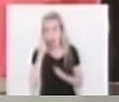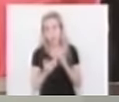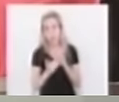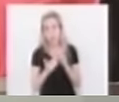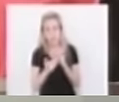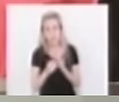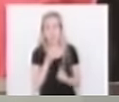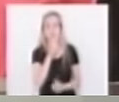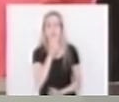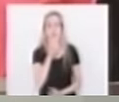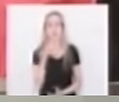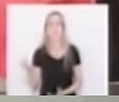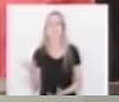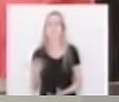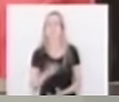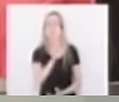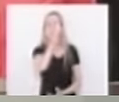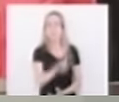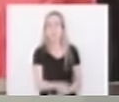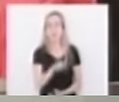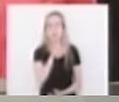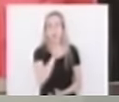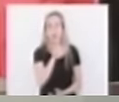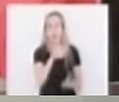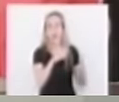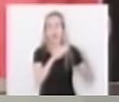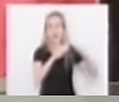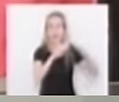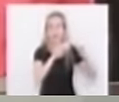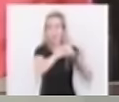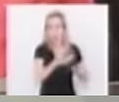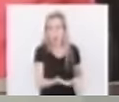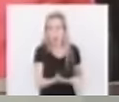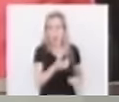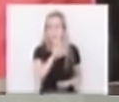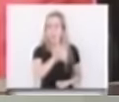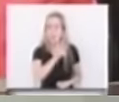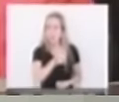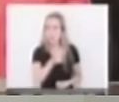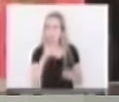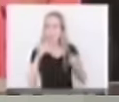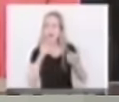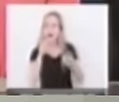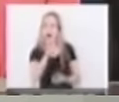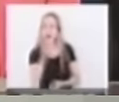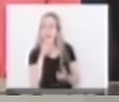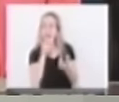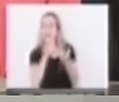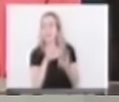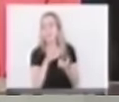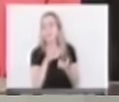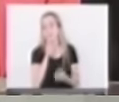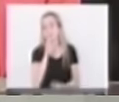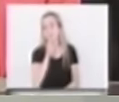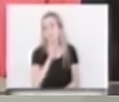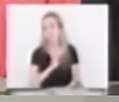alquilar, ya casi no hay oferta y demanda, no te queda otra que alquilar, porque no tenés otra alternativa viable como comprarte un